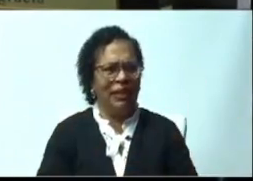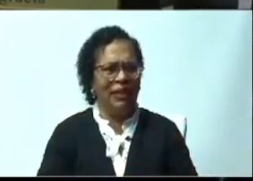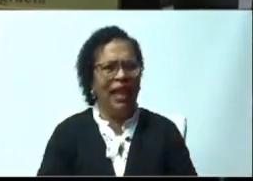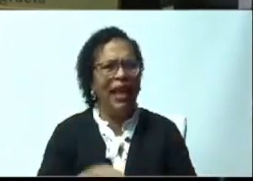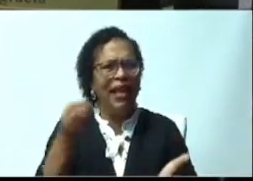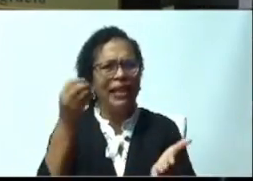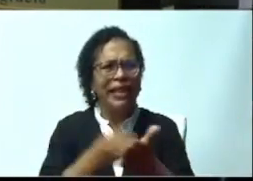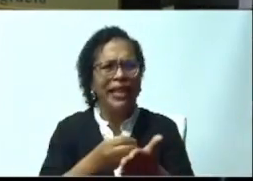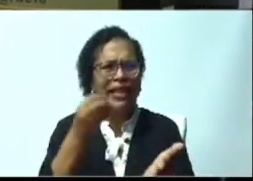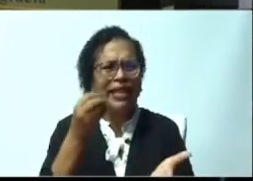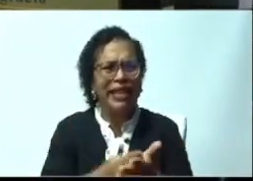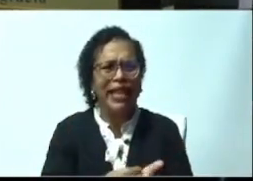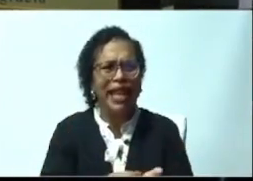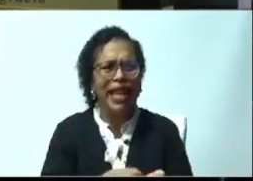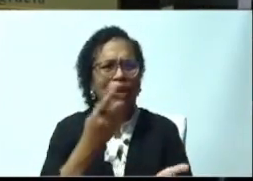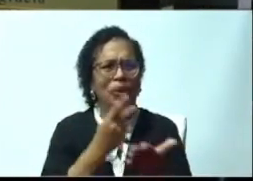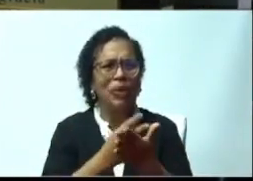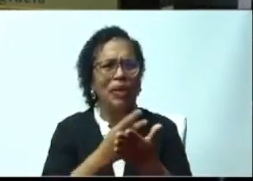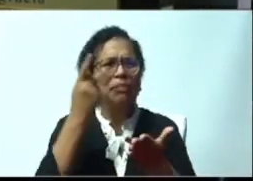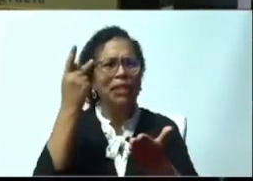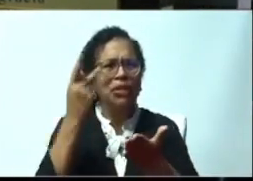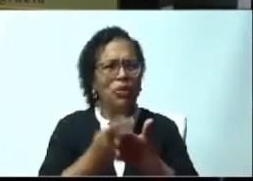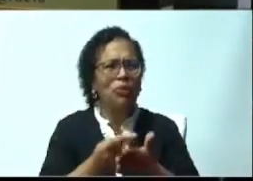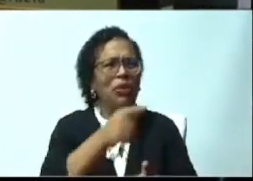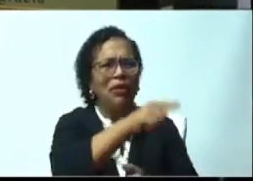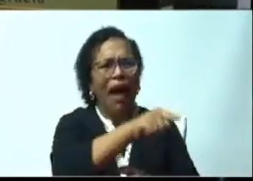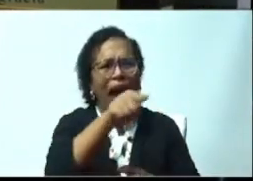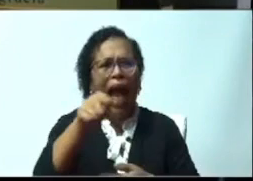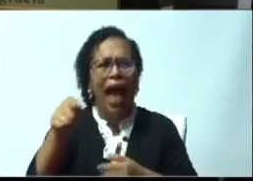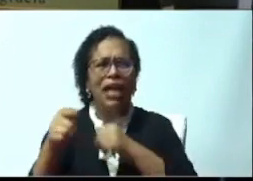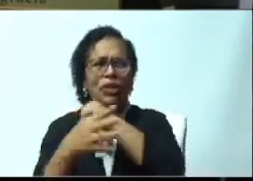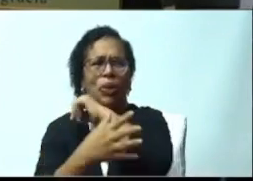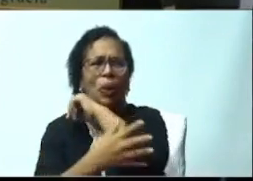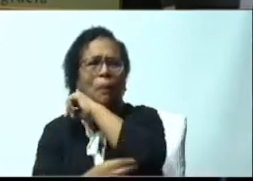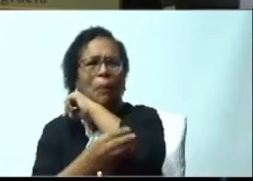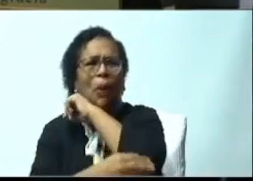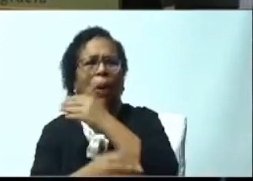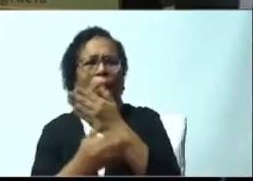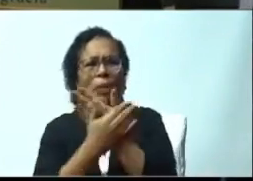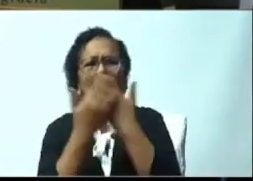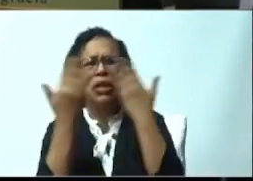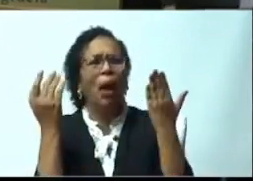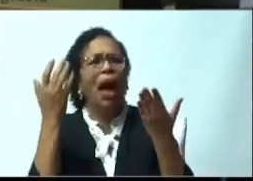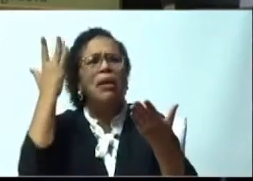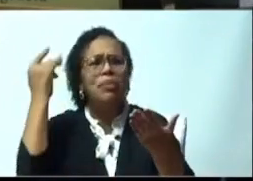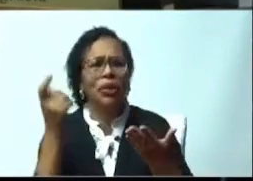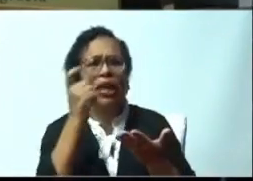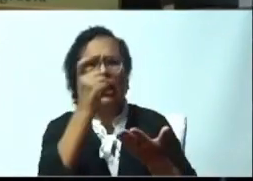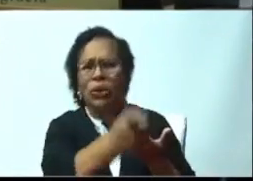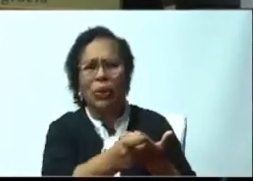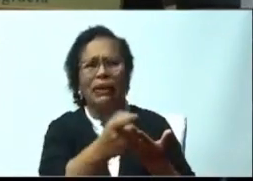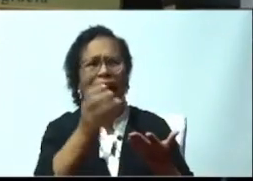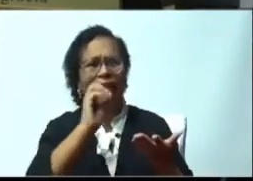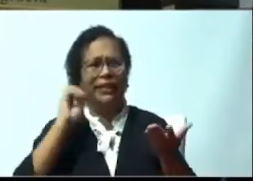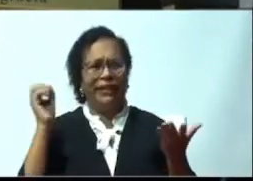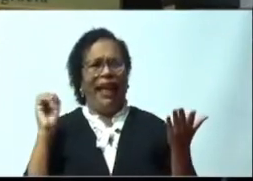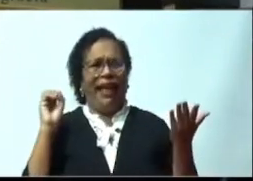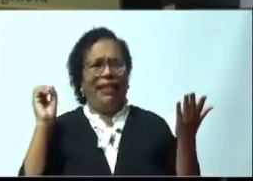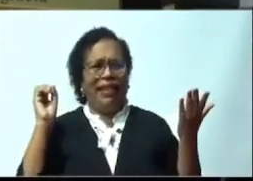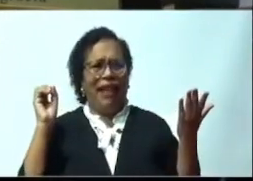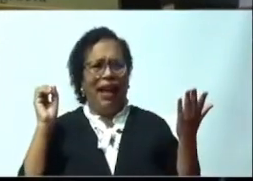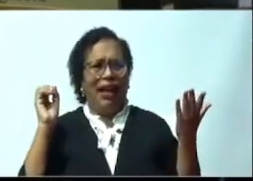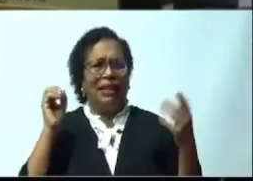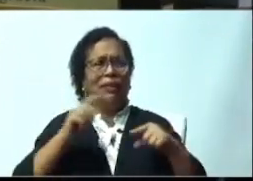del presupuesto que a las masas populares y a los pobres no les alcanzan. Pero también, mientras Aerodón,